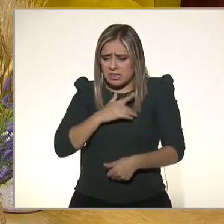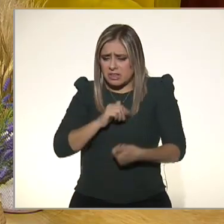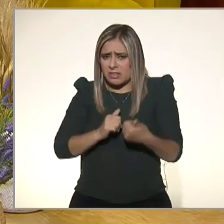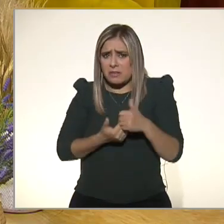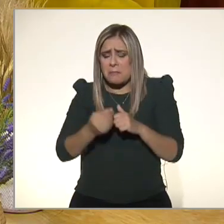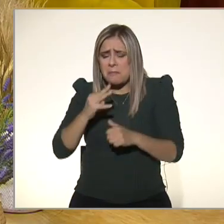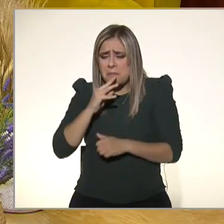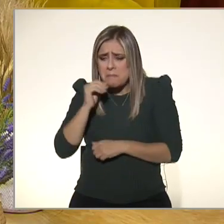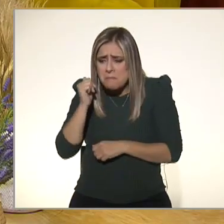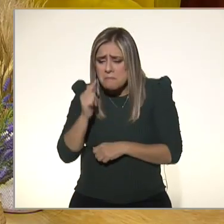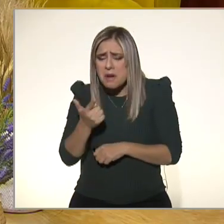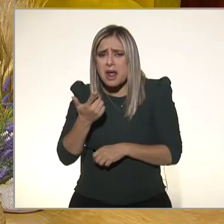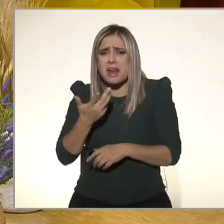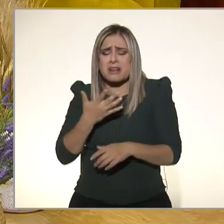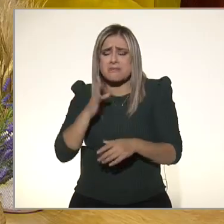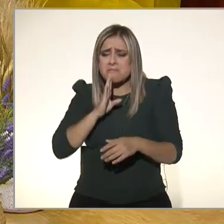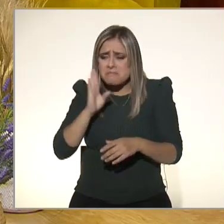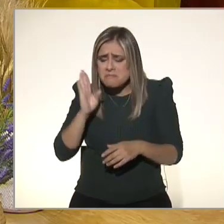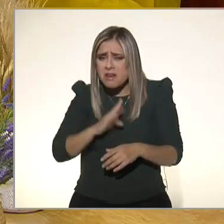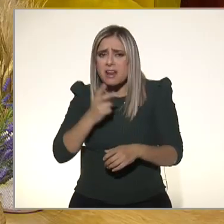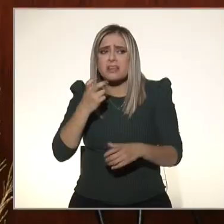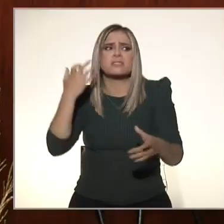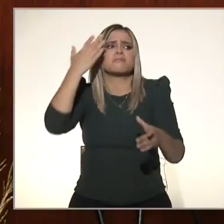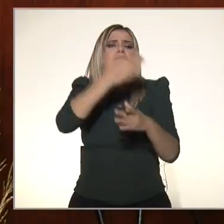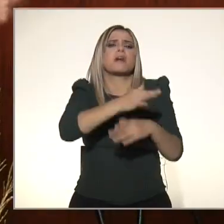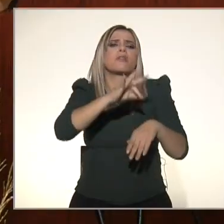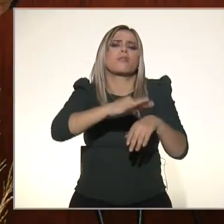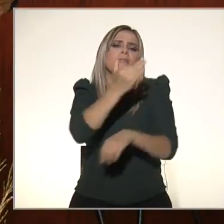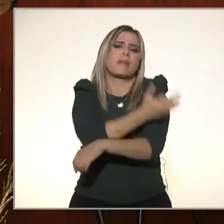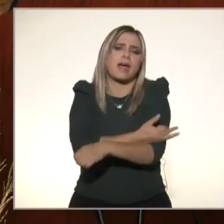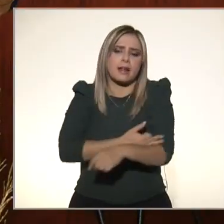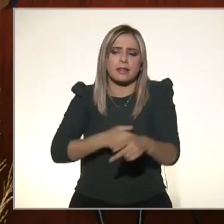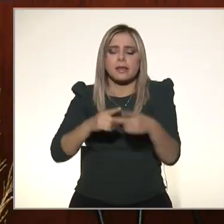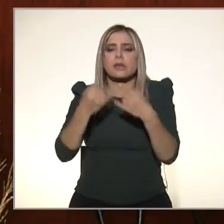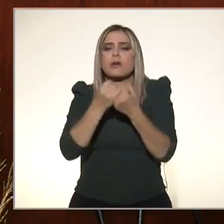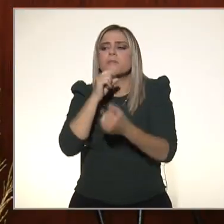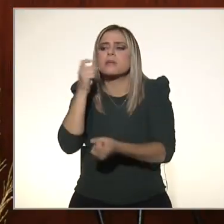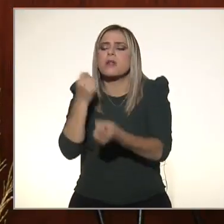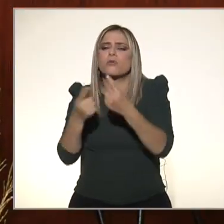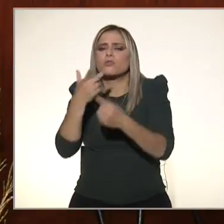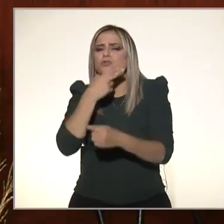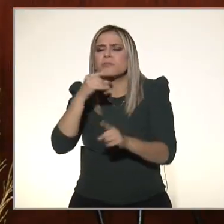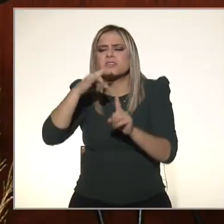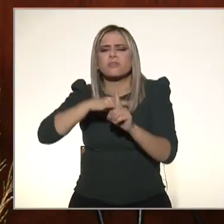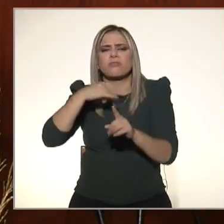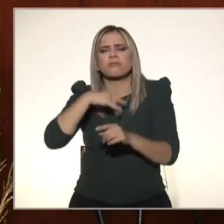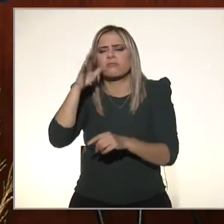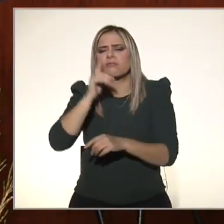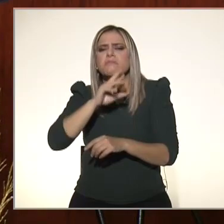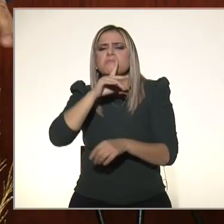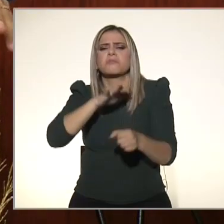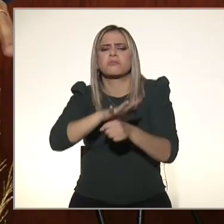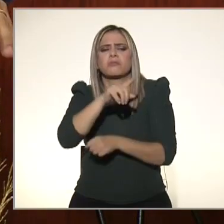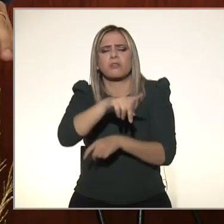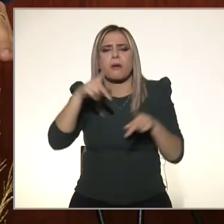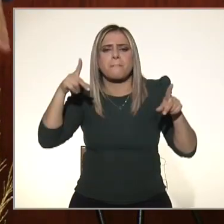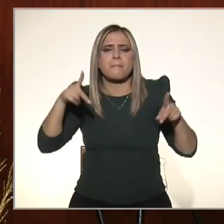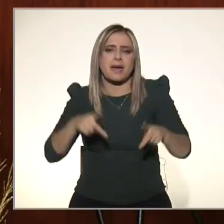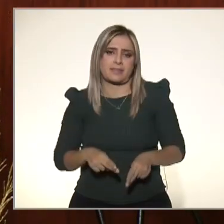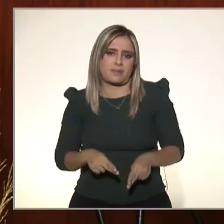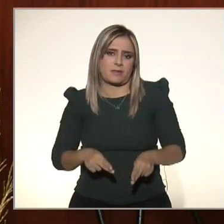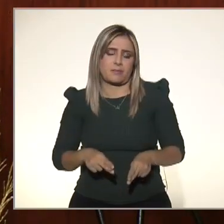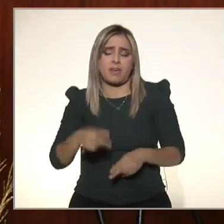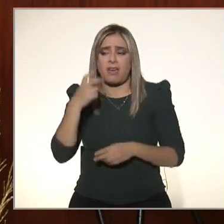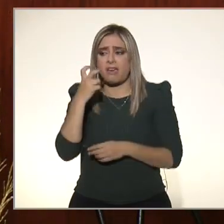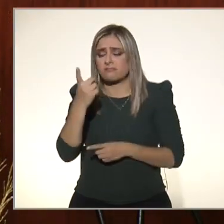que quieren un método de planificación definitivo como es la vasectomía. Okay. Esa es la realidad que vivimos en el consultorio desde